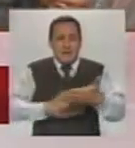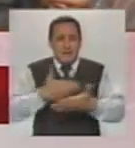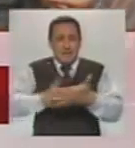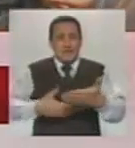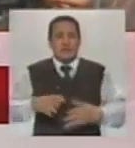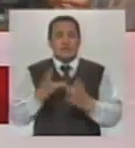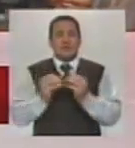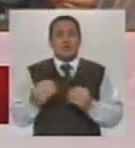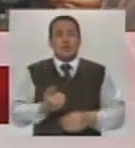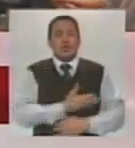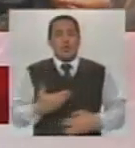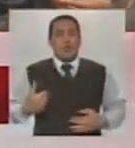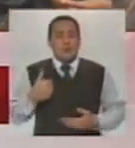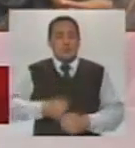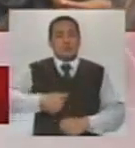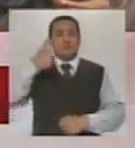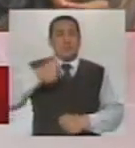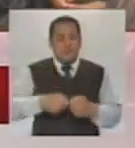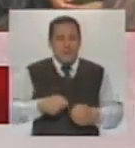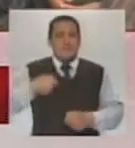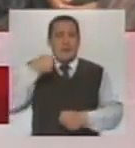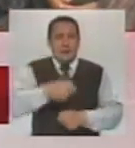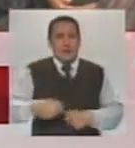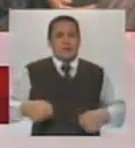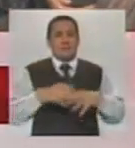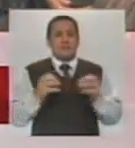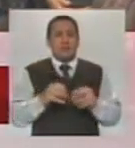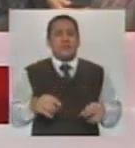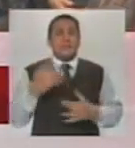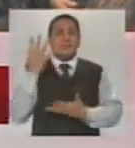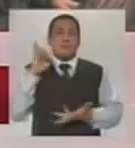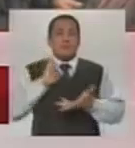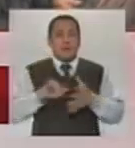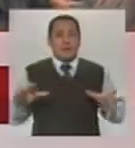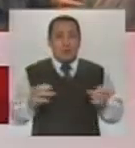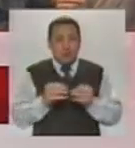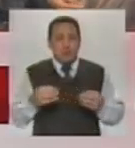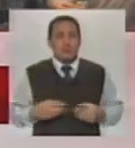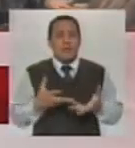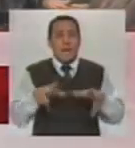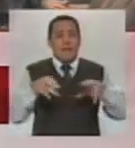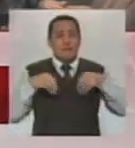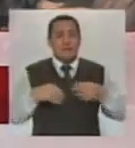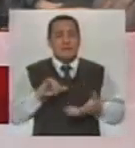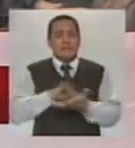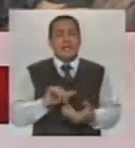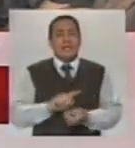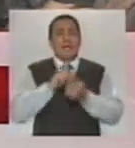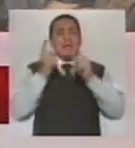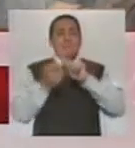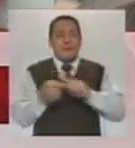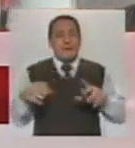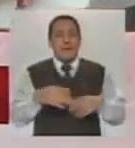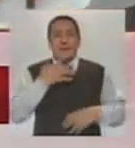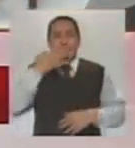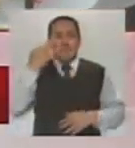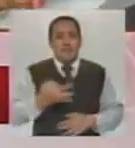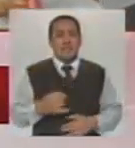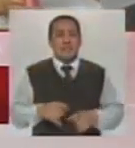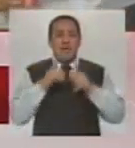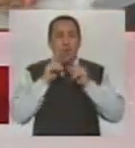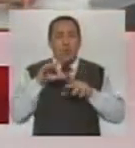gobierno central va a financiar la obra. Y esperemos que todo esto permita cambiar la realidad de Huánuco, que